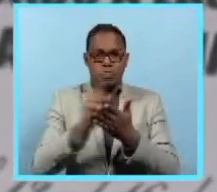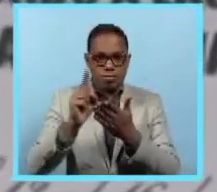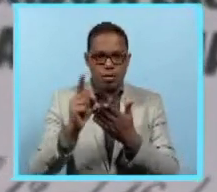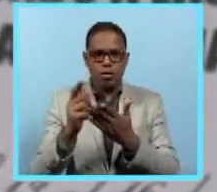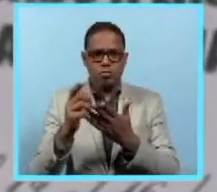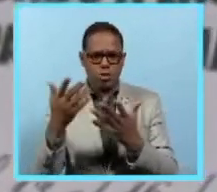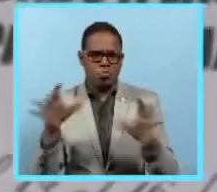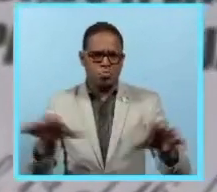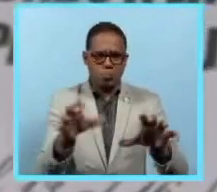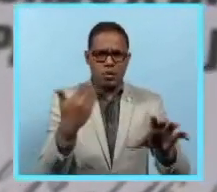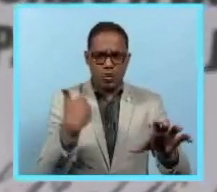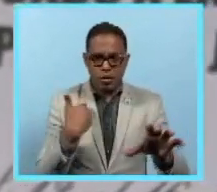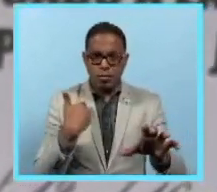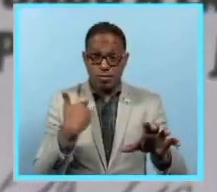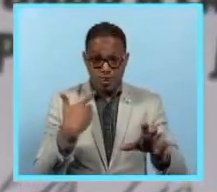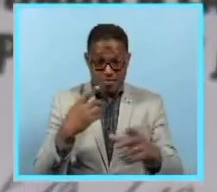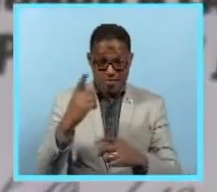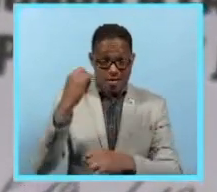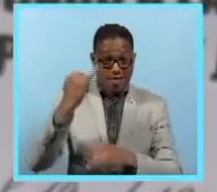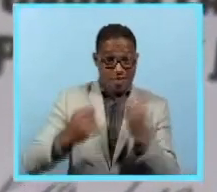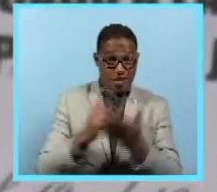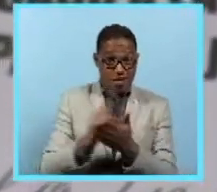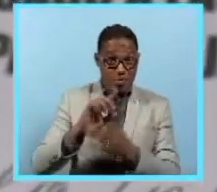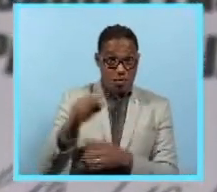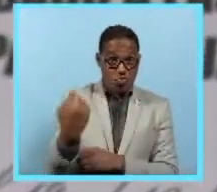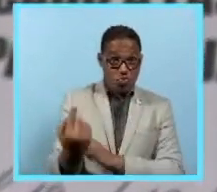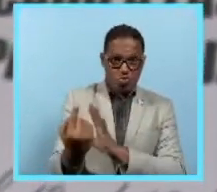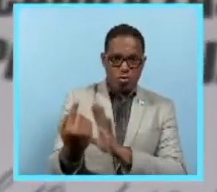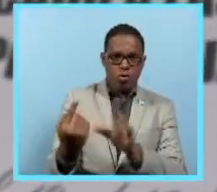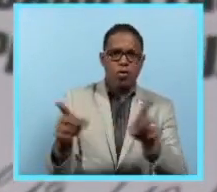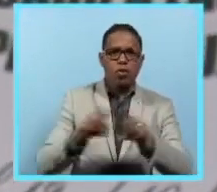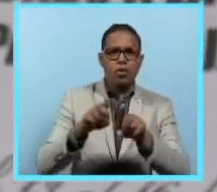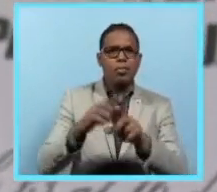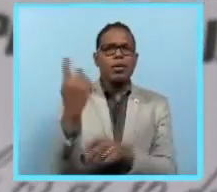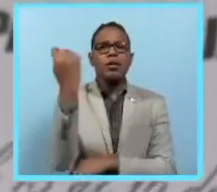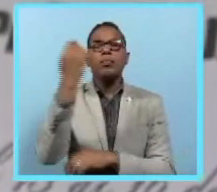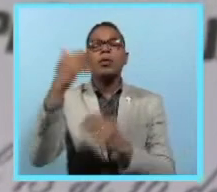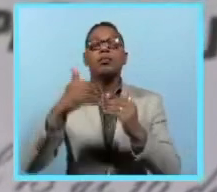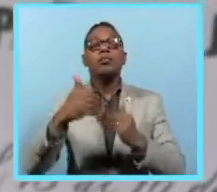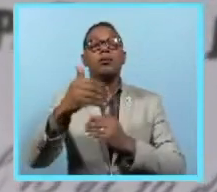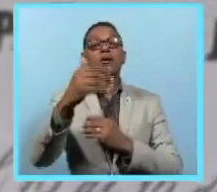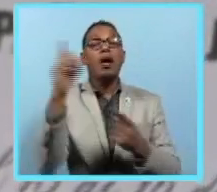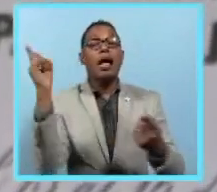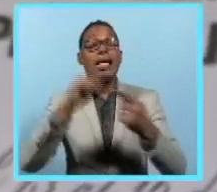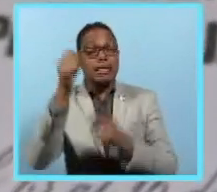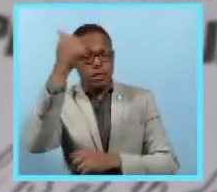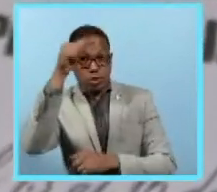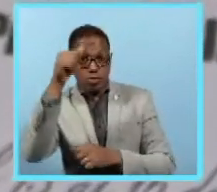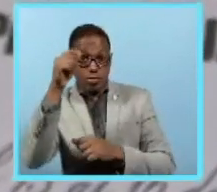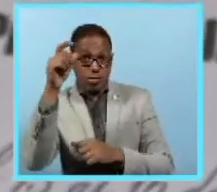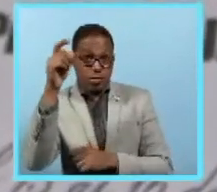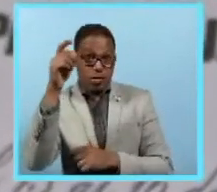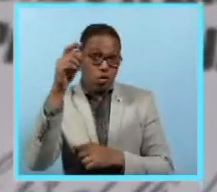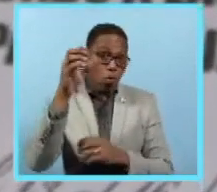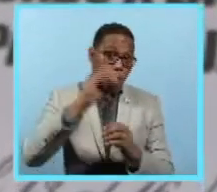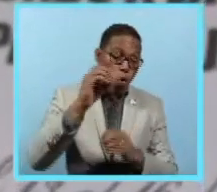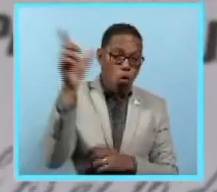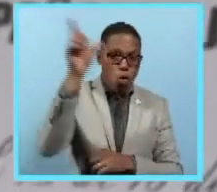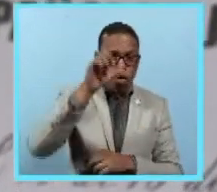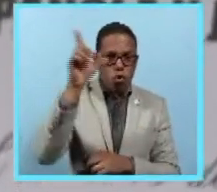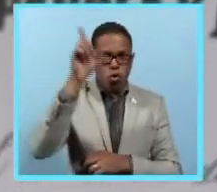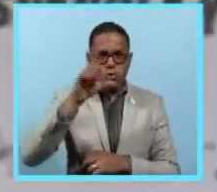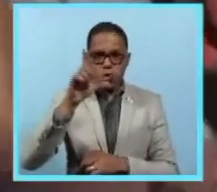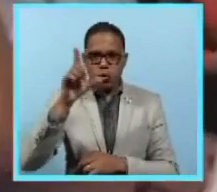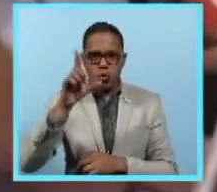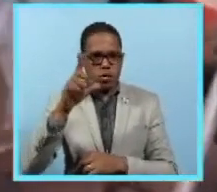no únicamente para el fin de semana, sino desde el martes hasta el domingo, lunes, no hay